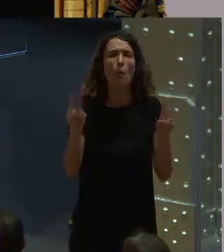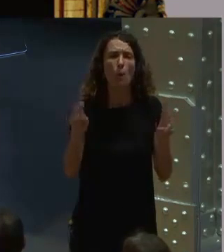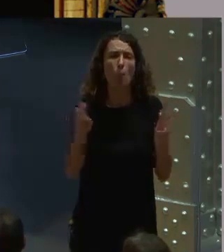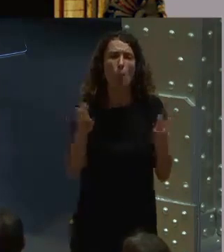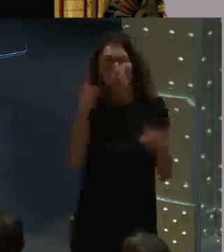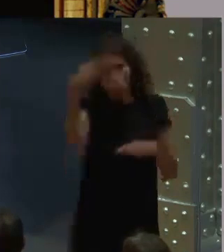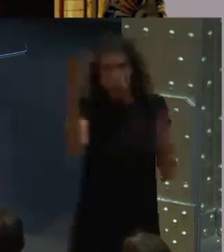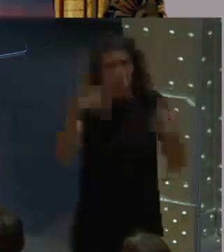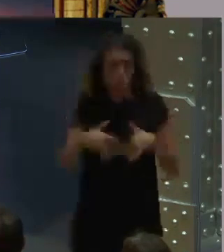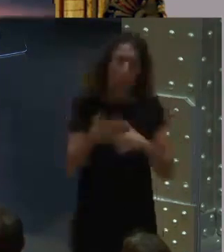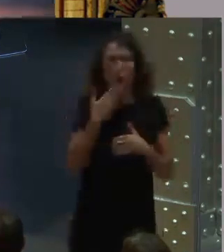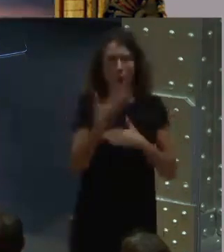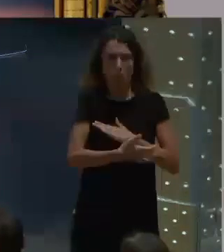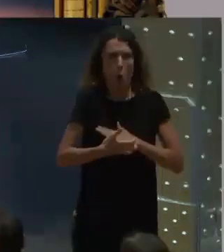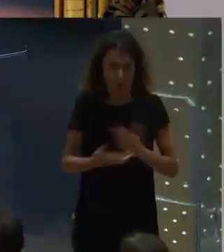empobrecidos.